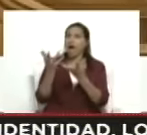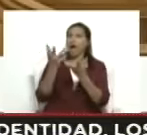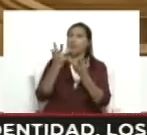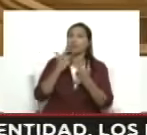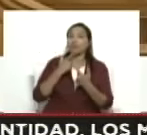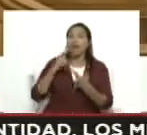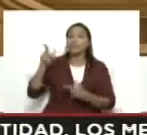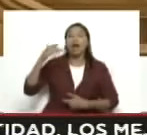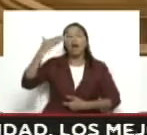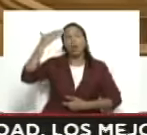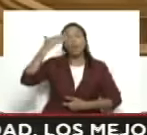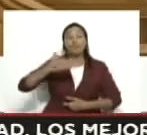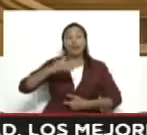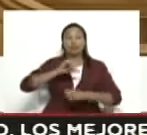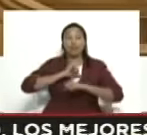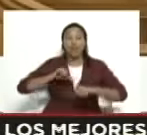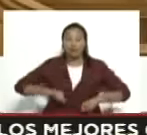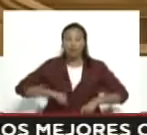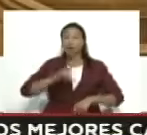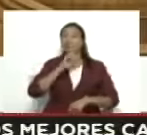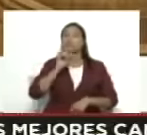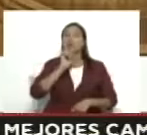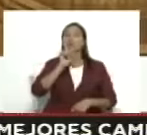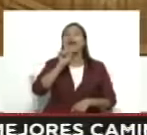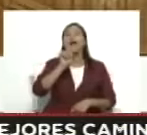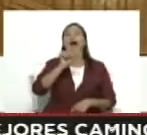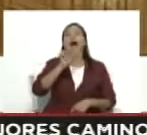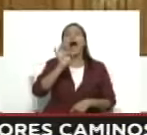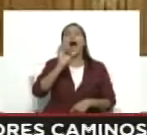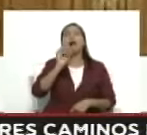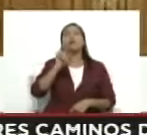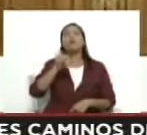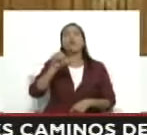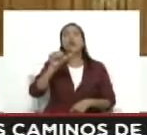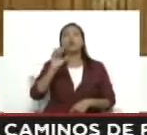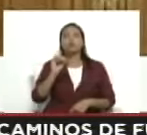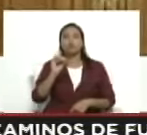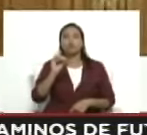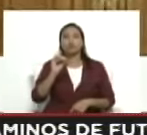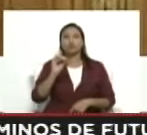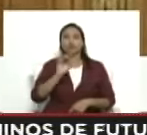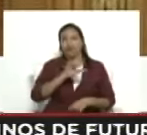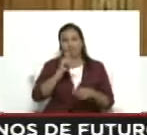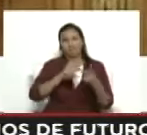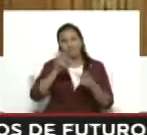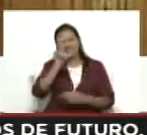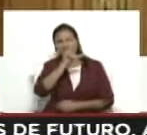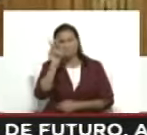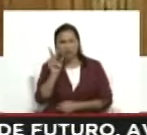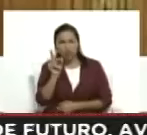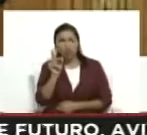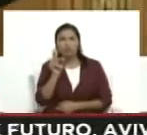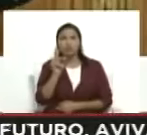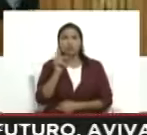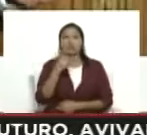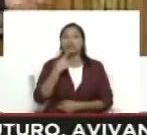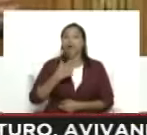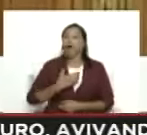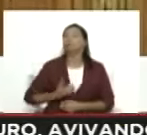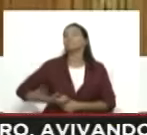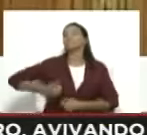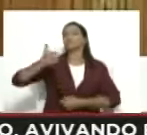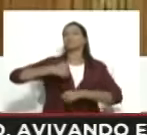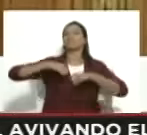guardia, Alfonso, no, era el segundo, algo así, se había alzado y había tomado el control, porque el comandante